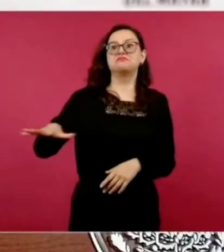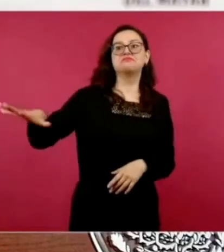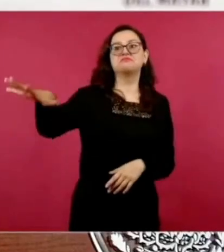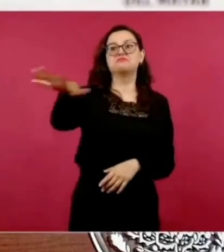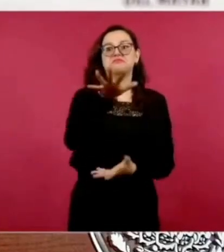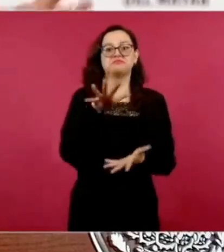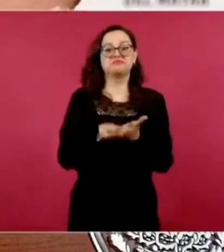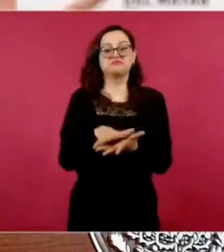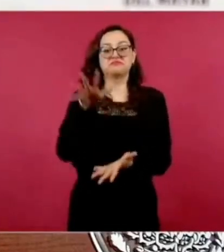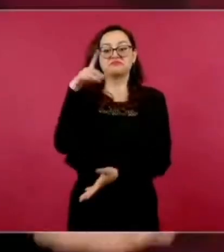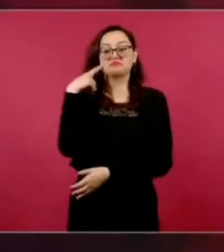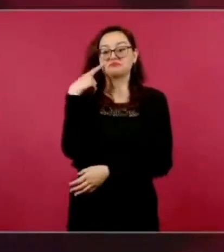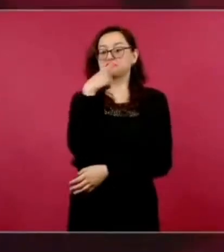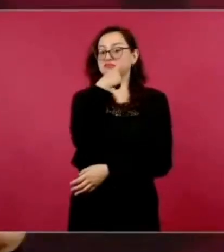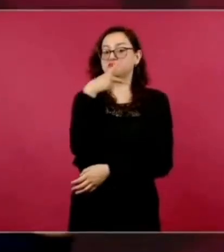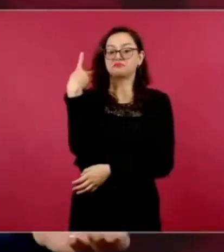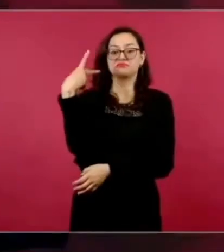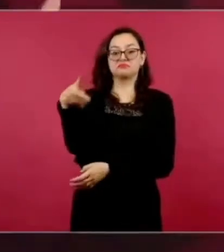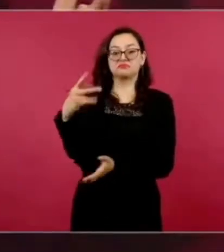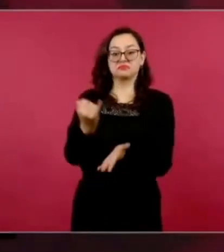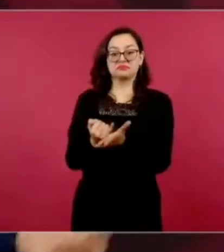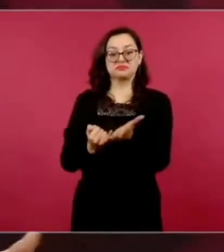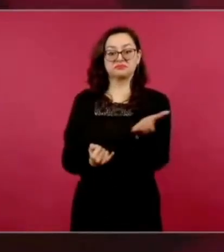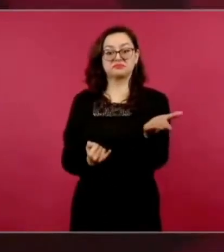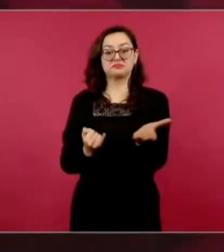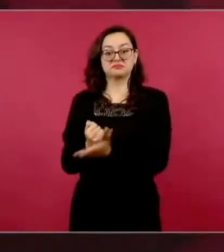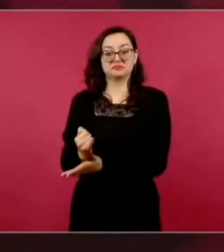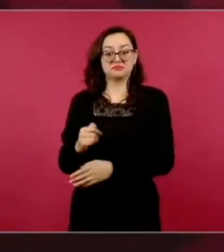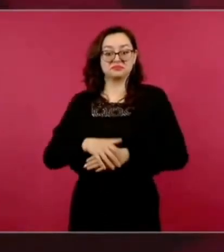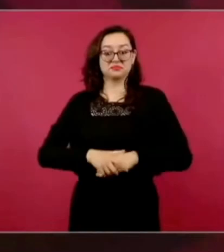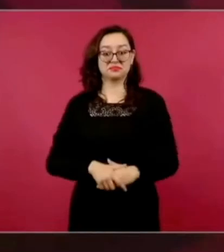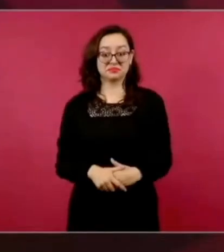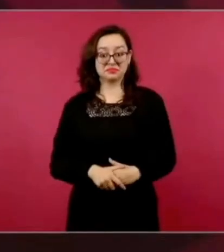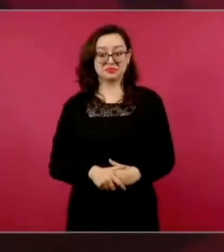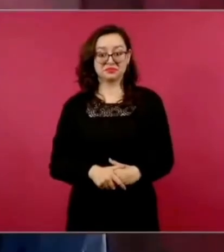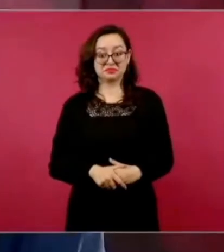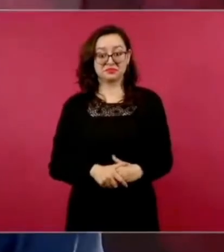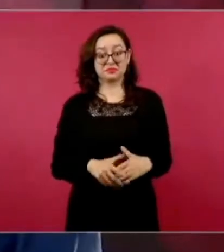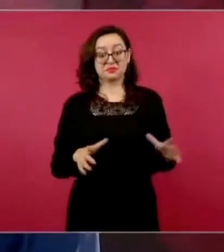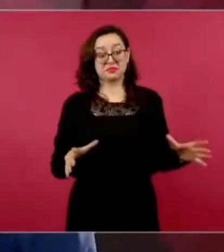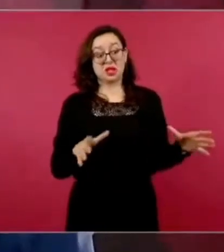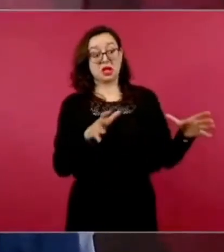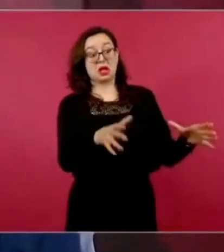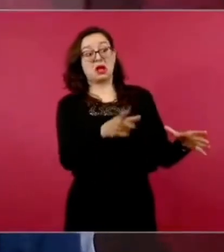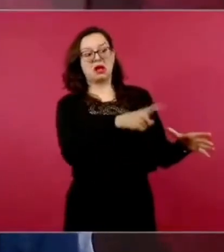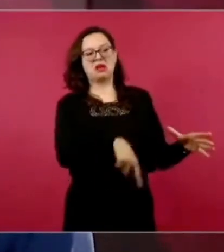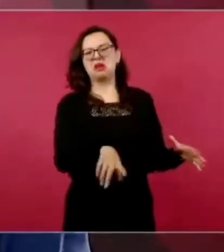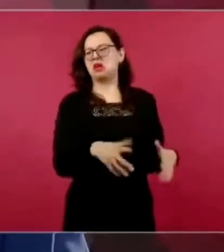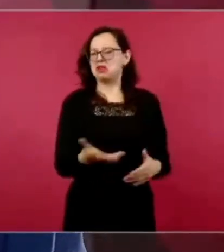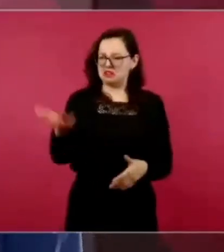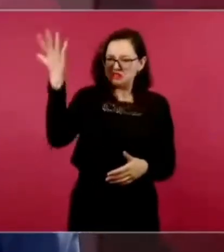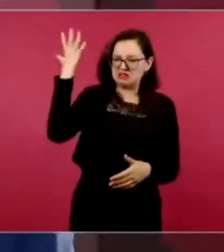Y que no me vengan con el cuento de que el pueblo no sabe de esto.